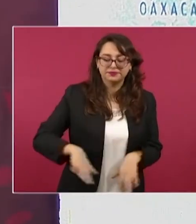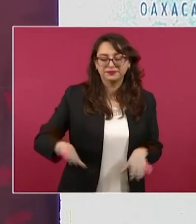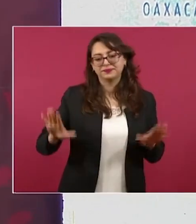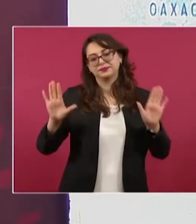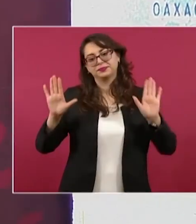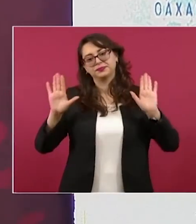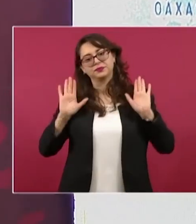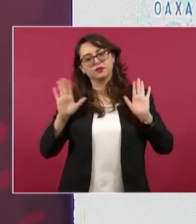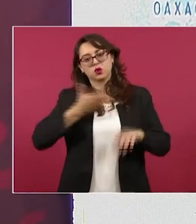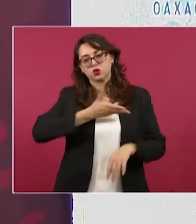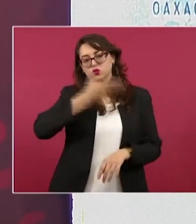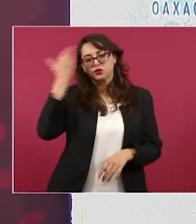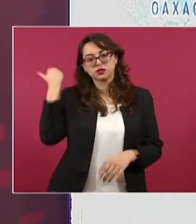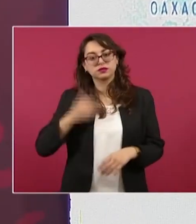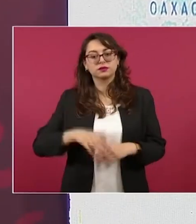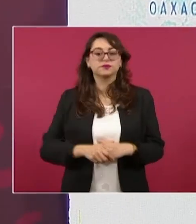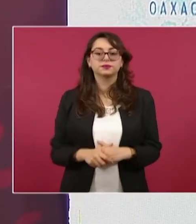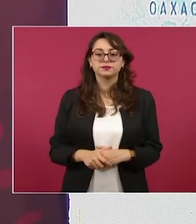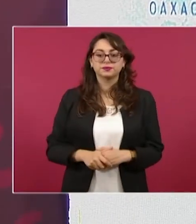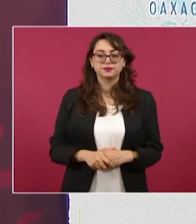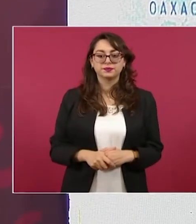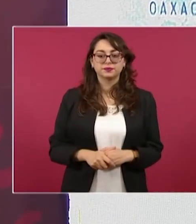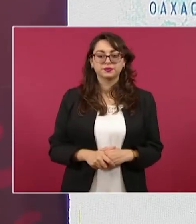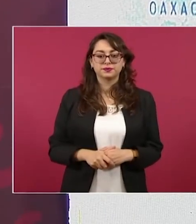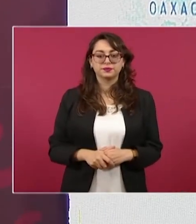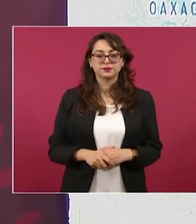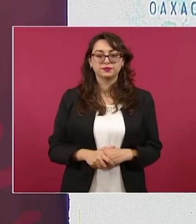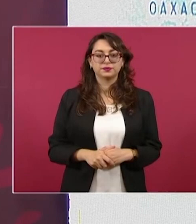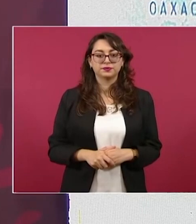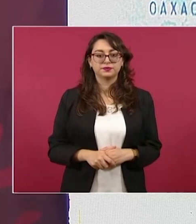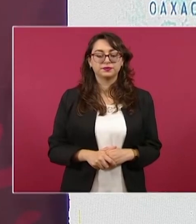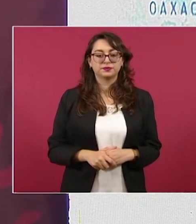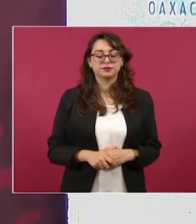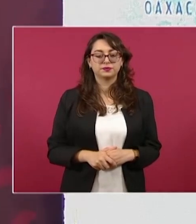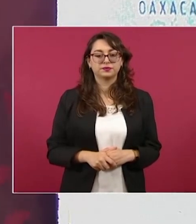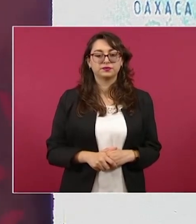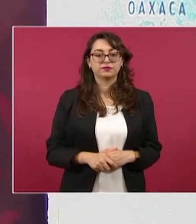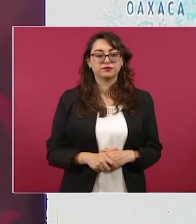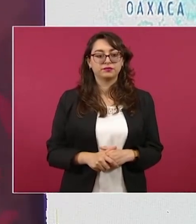mal aconsejan y vienen con una propuesta